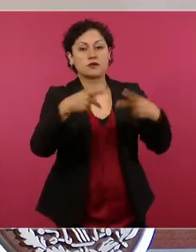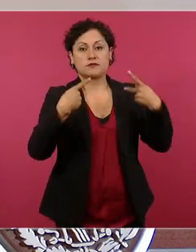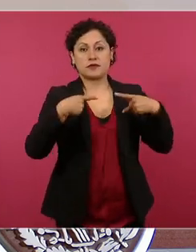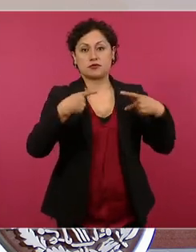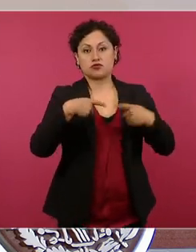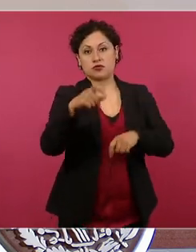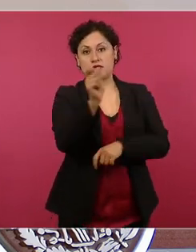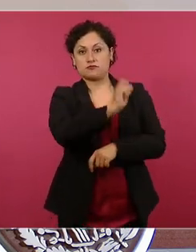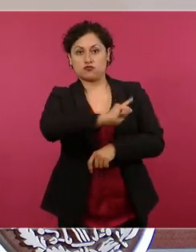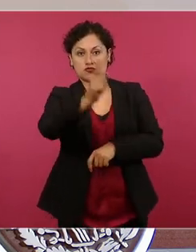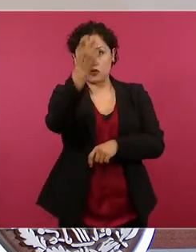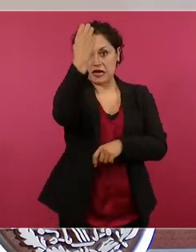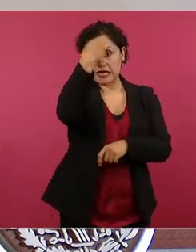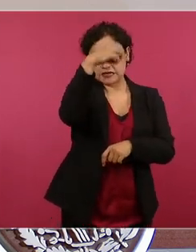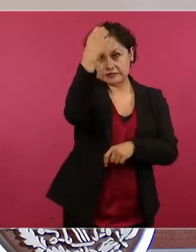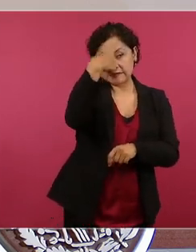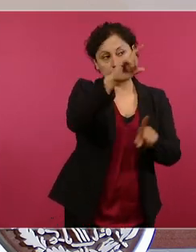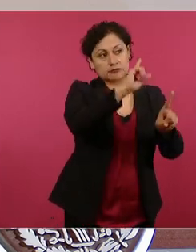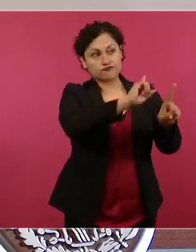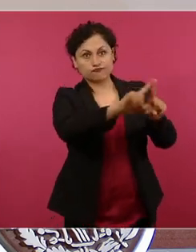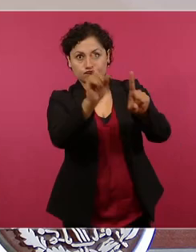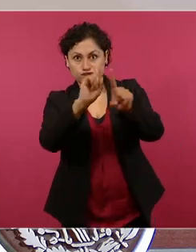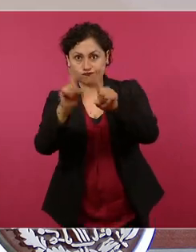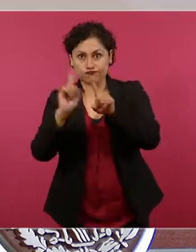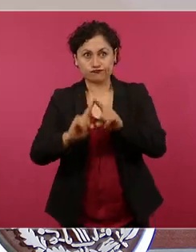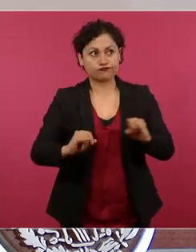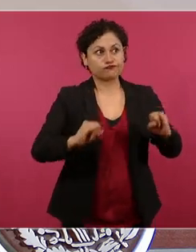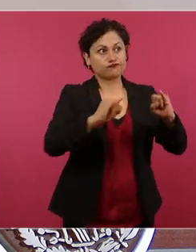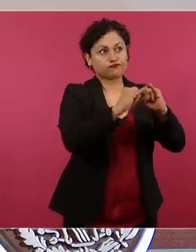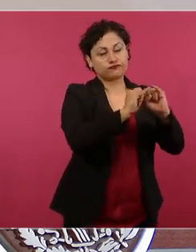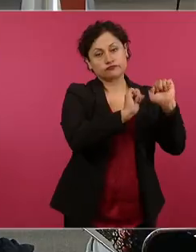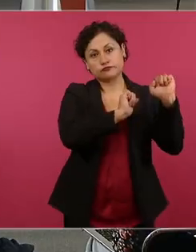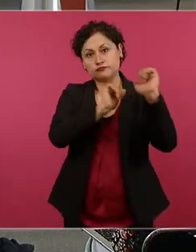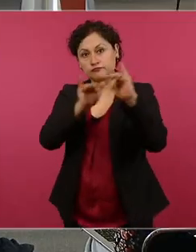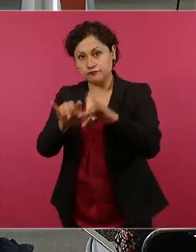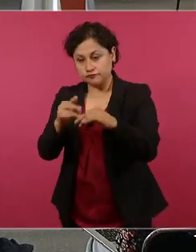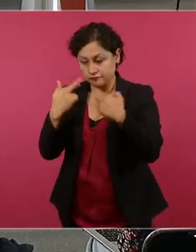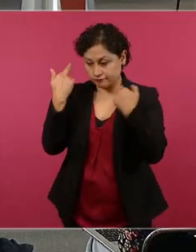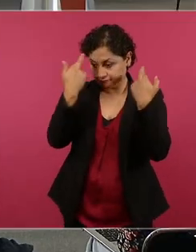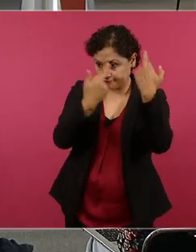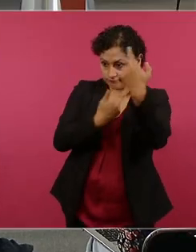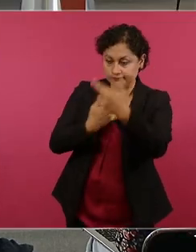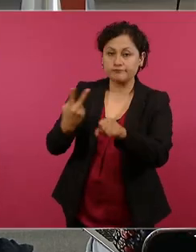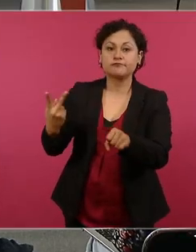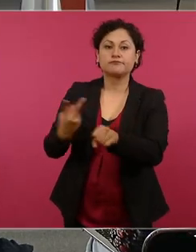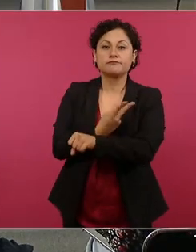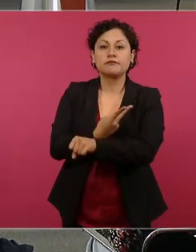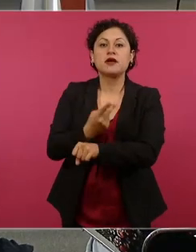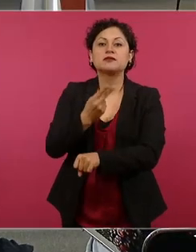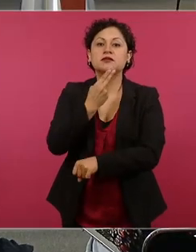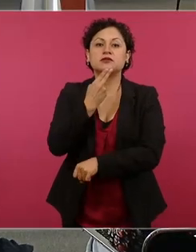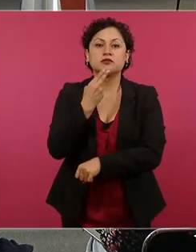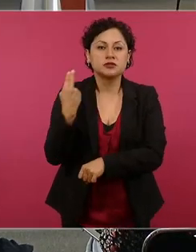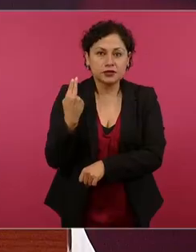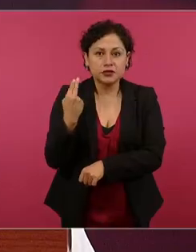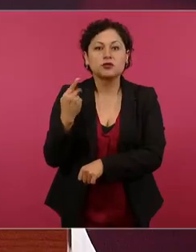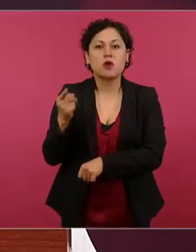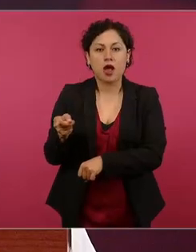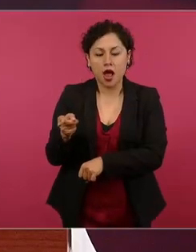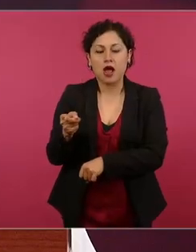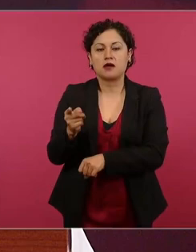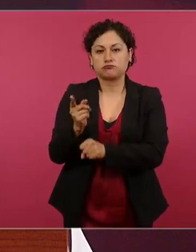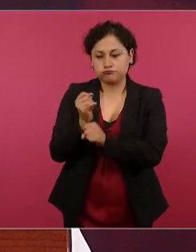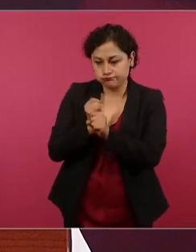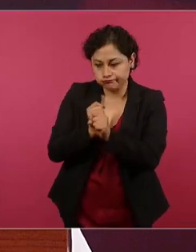de diferentes dependencias a una intervención para detener la ola de suicidios y elaborar un